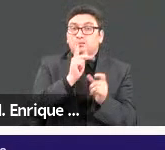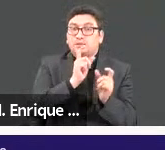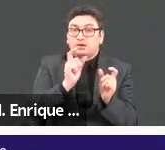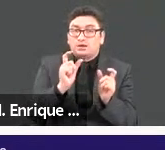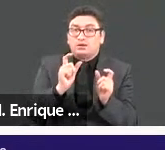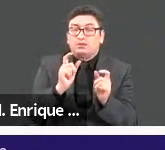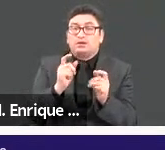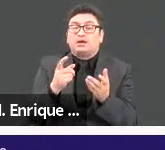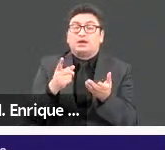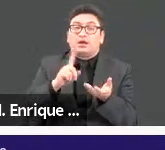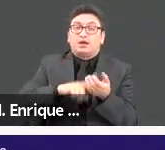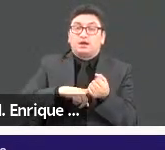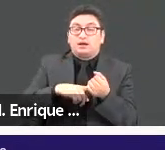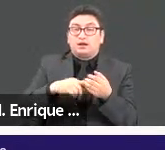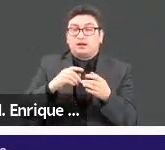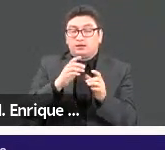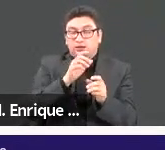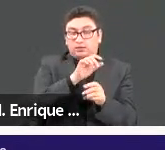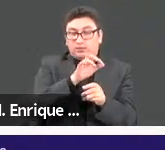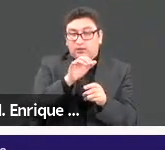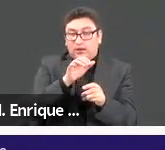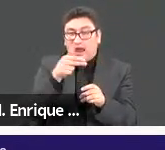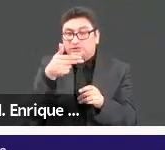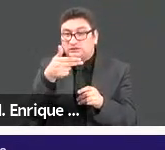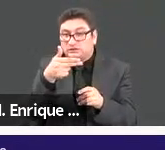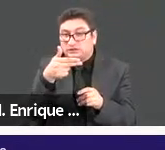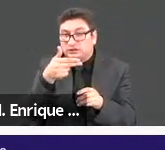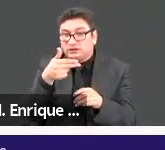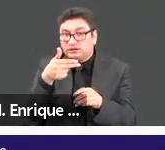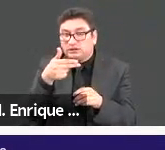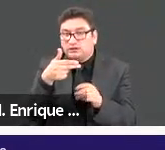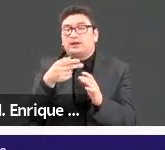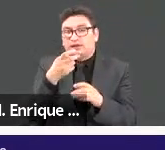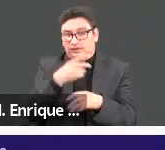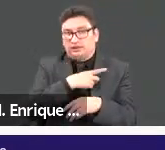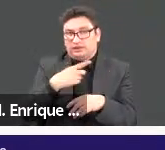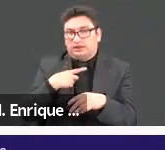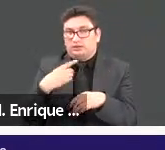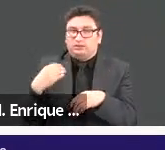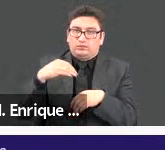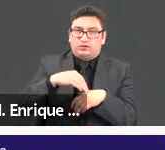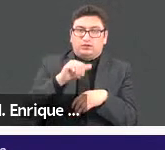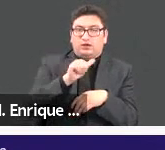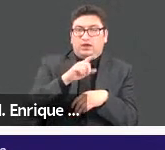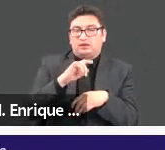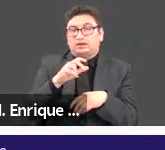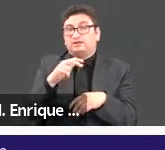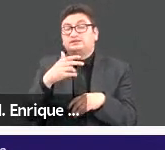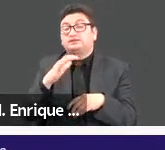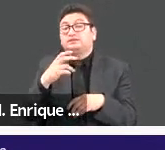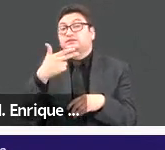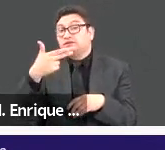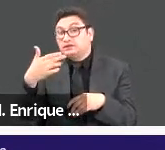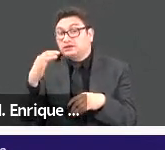H intermedia, ¿sí? Como por ejemplo adhesivo o adhesiva, ¿sí?